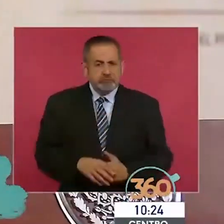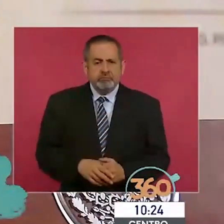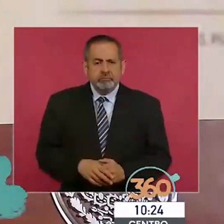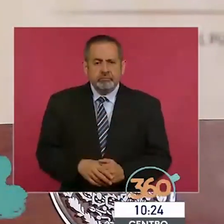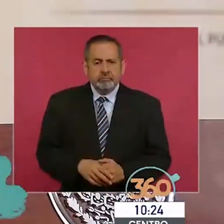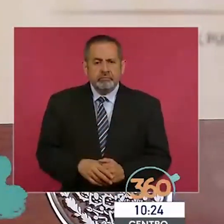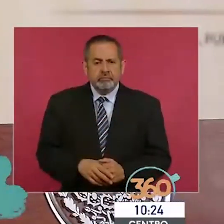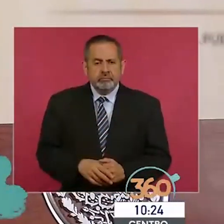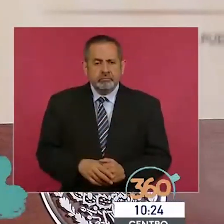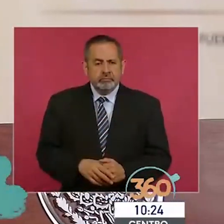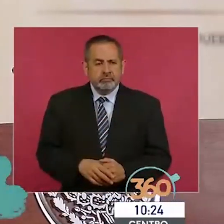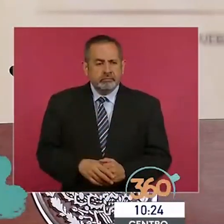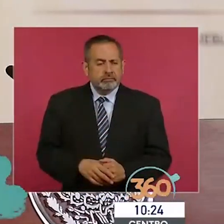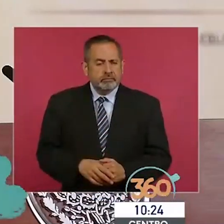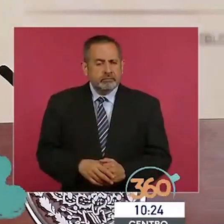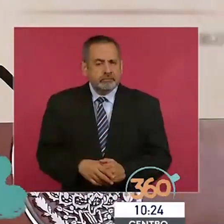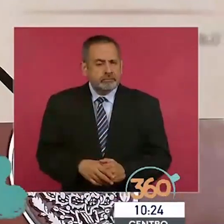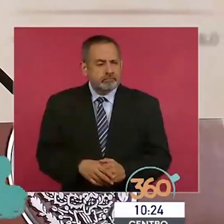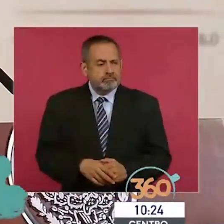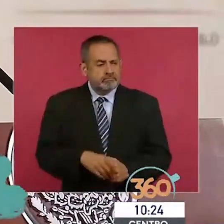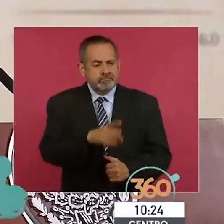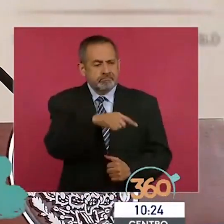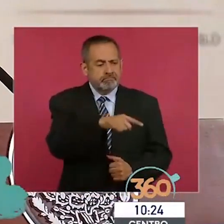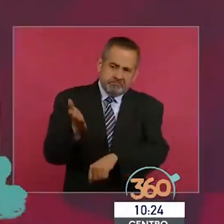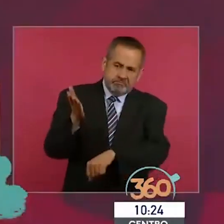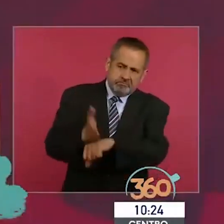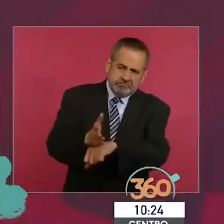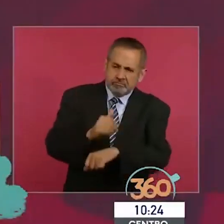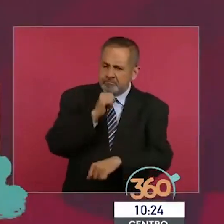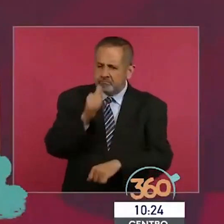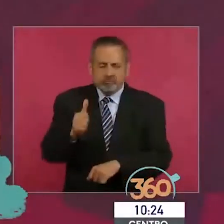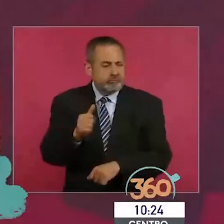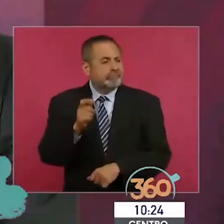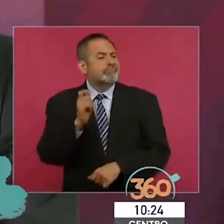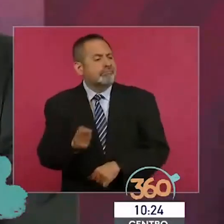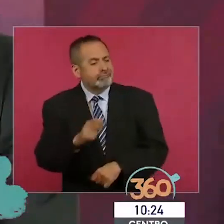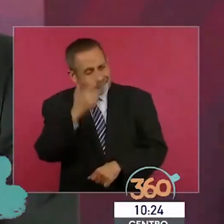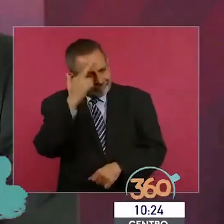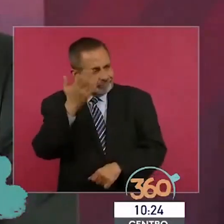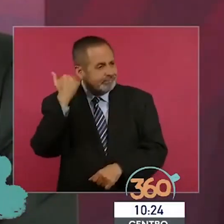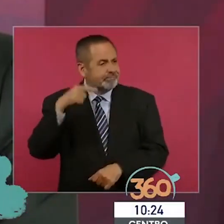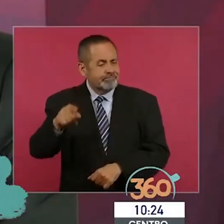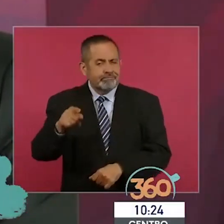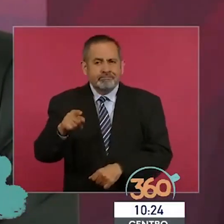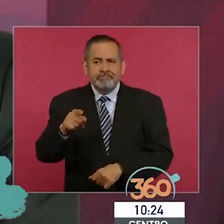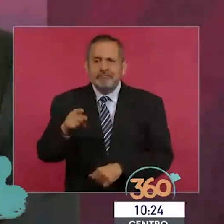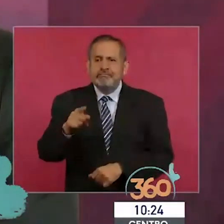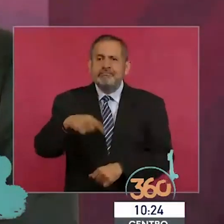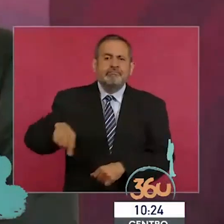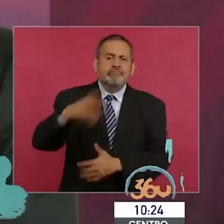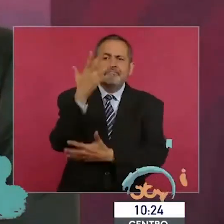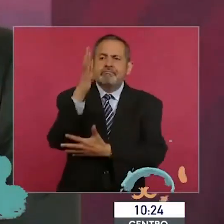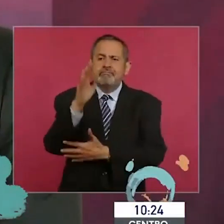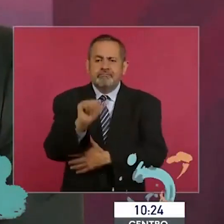aceptaron castigar a los responsables del incendio de la guardería